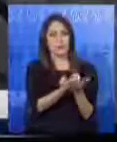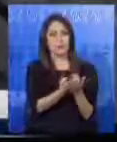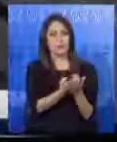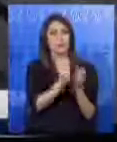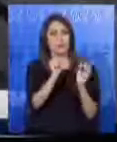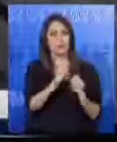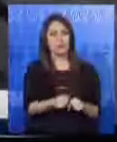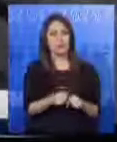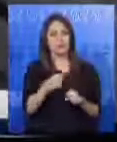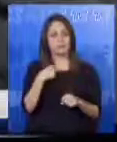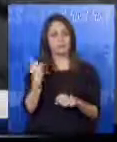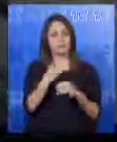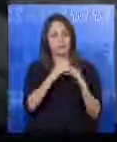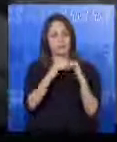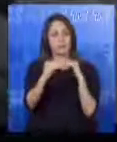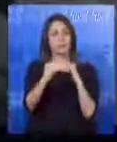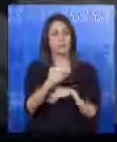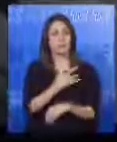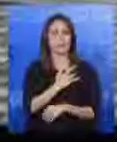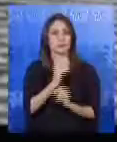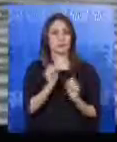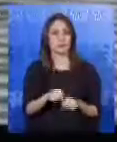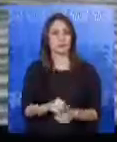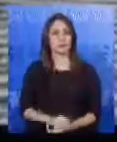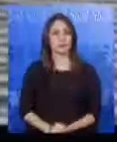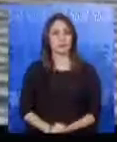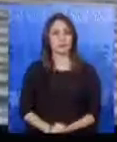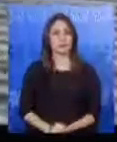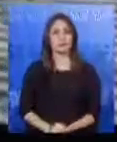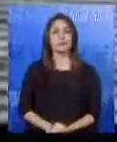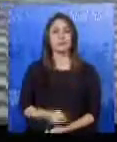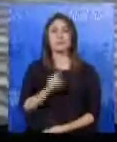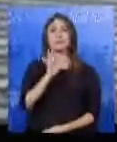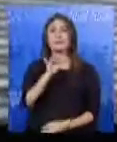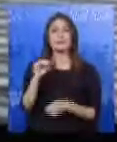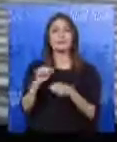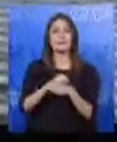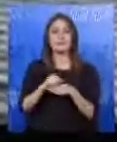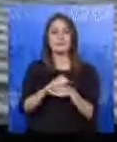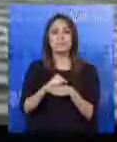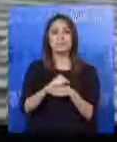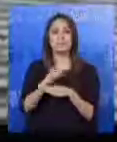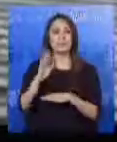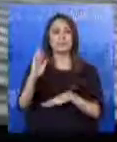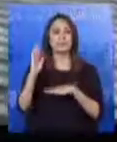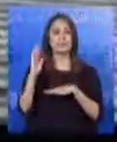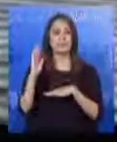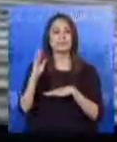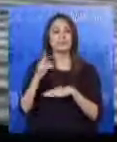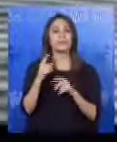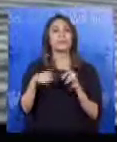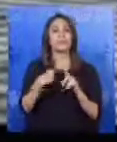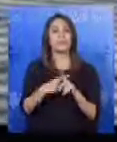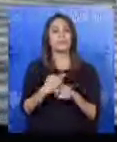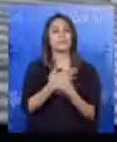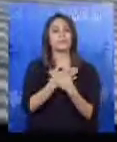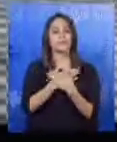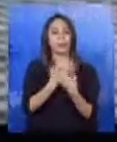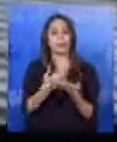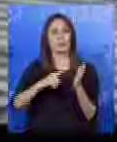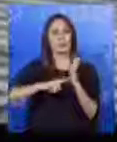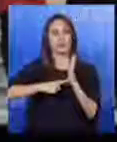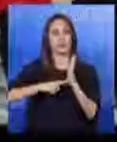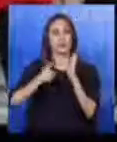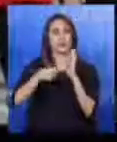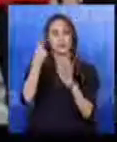pueda dar una estabilidad duradera por muchos años. En el Capitolio, los ensayos y la ceremonia de posesión y saludos protocolares se repiten